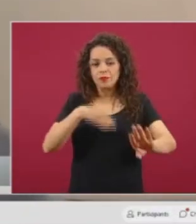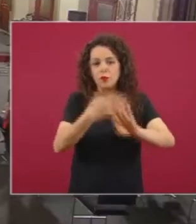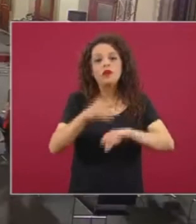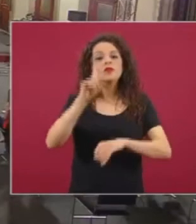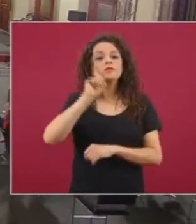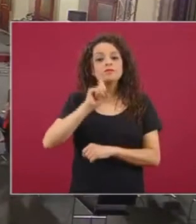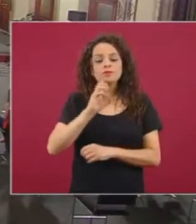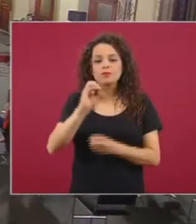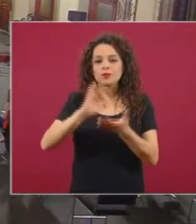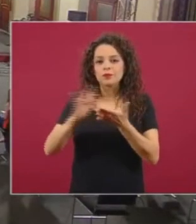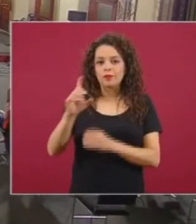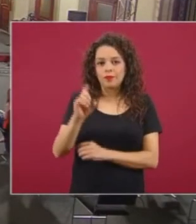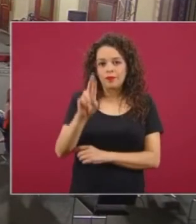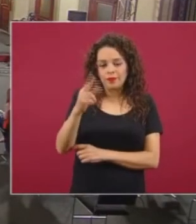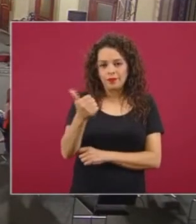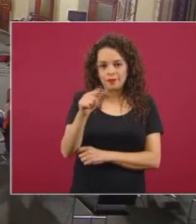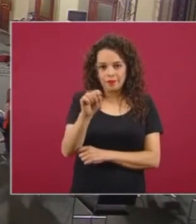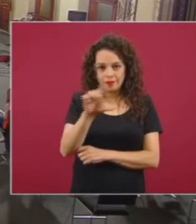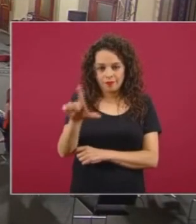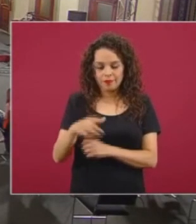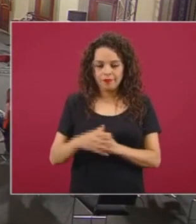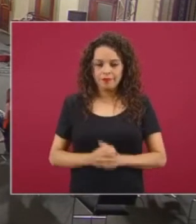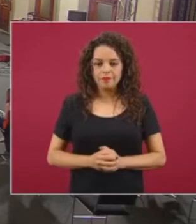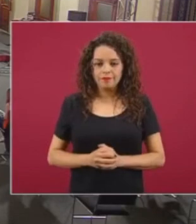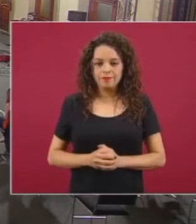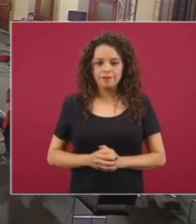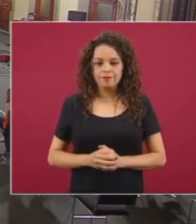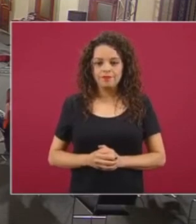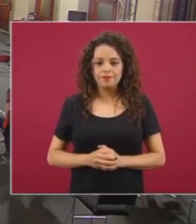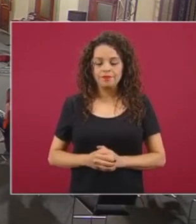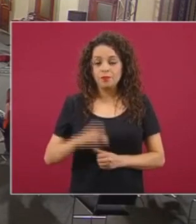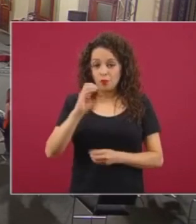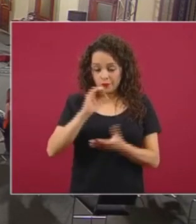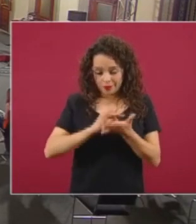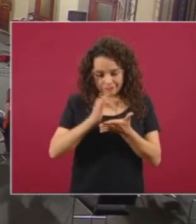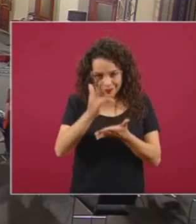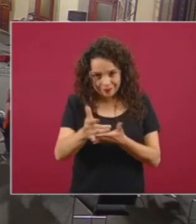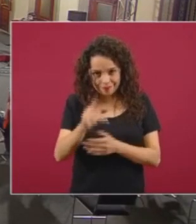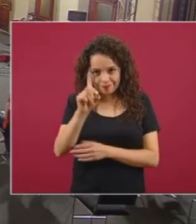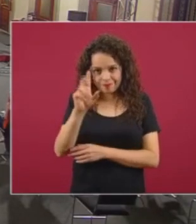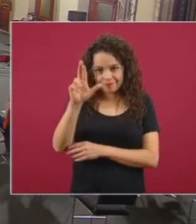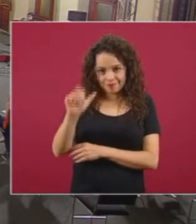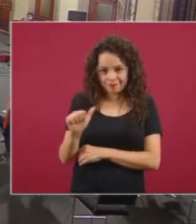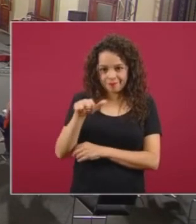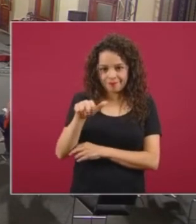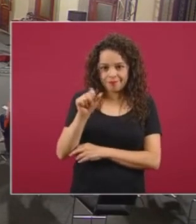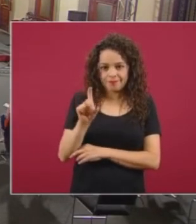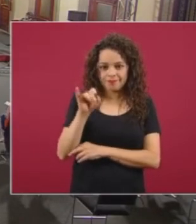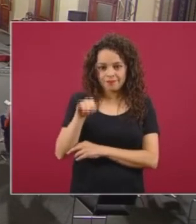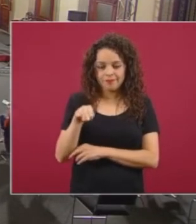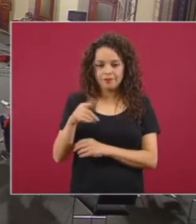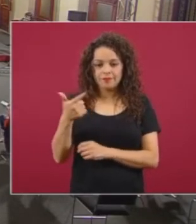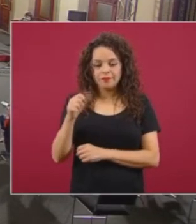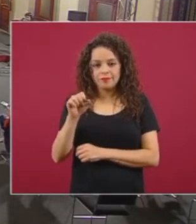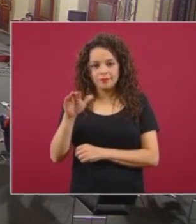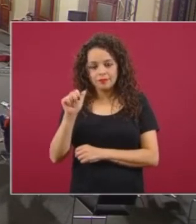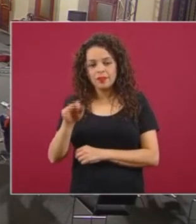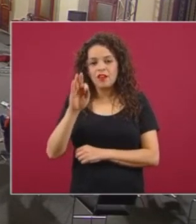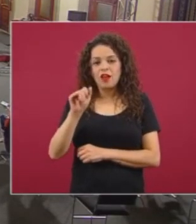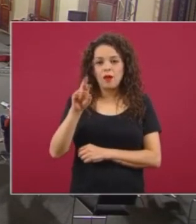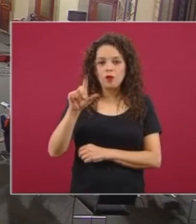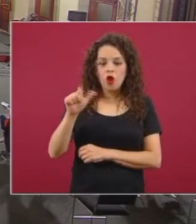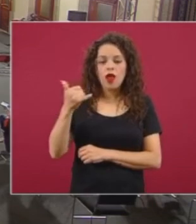López-Gatell. Al contrario, muchas gracias, doctora Nadine Gassmann, licenciada Fabiola Alanís y doctora